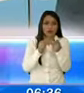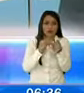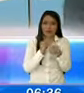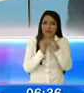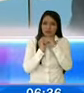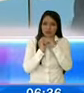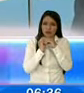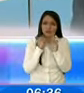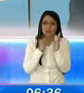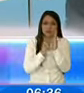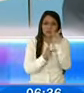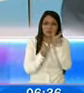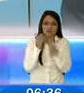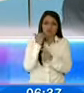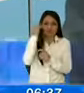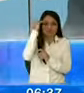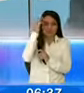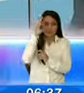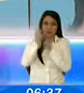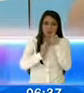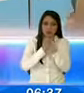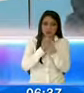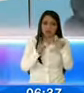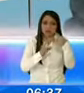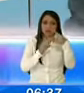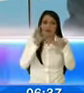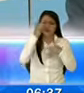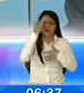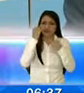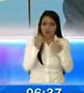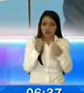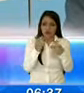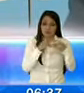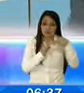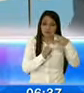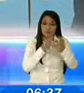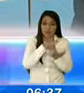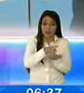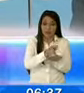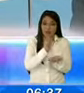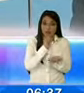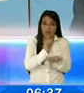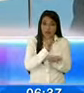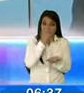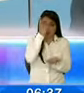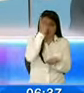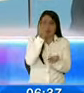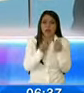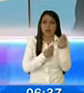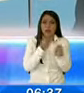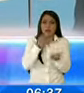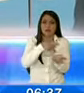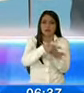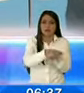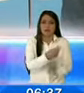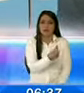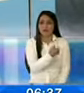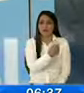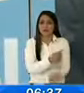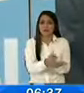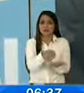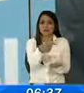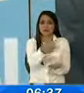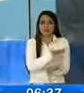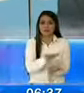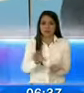es decir personas mayores de 70 años o que tengan una enfermedad catastrófica se va a proceder al pago de manera inmediata la próxima